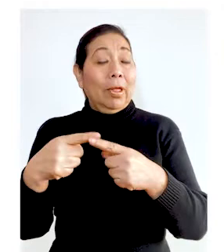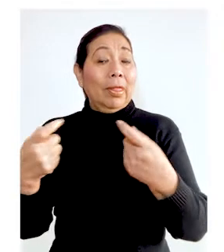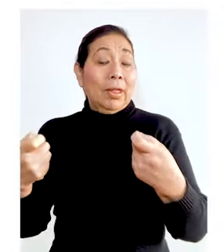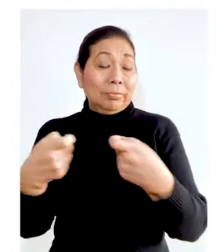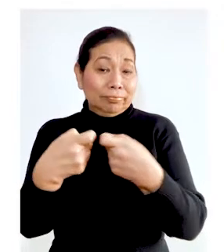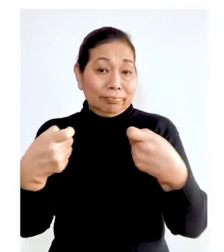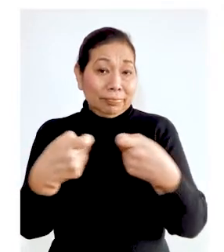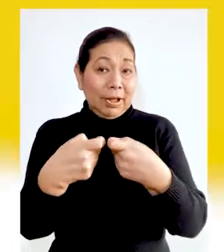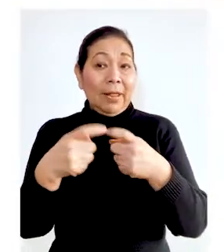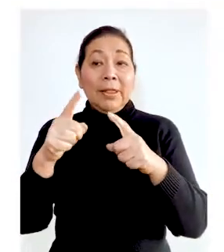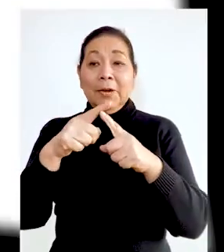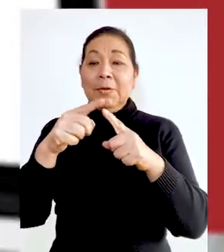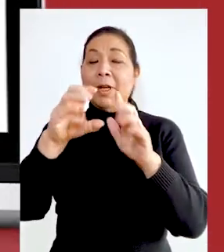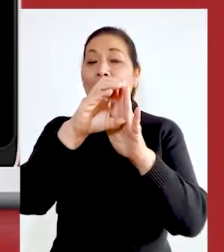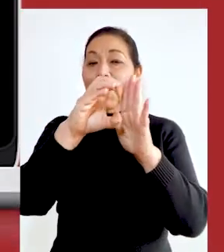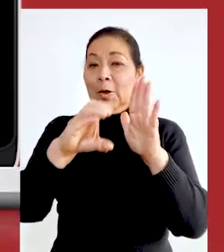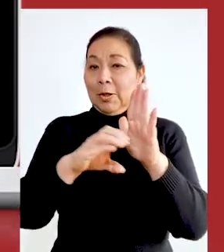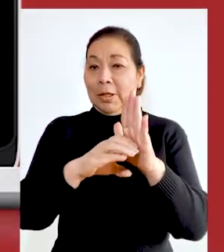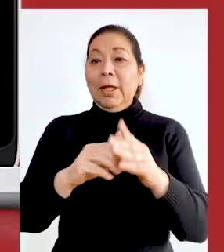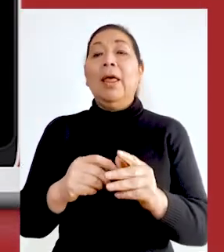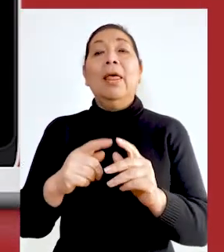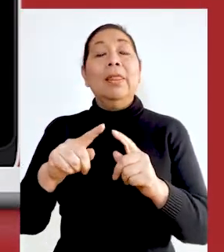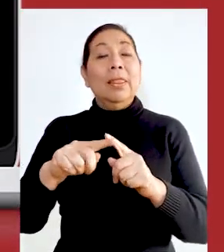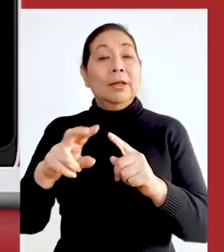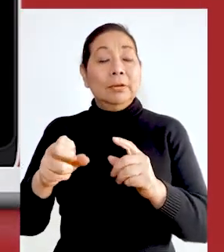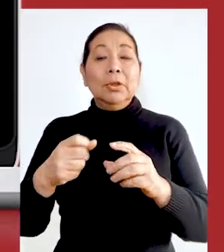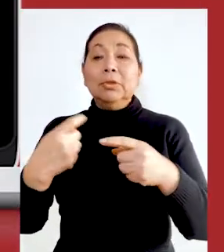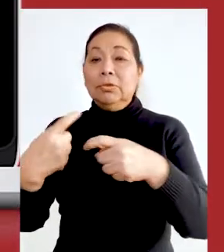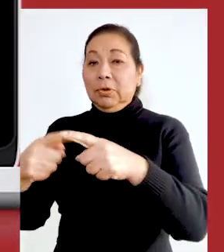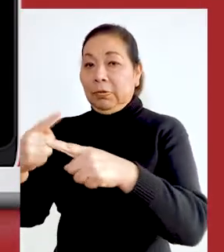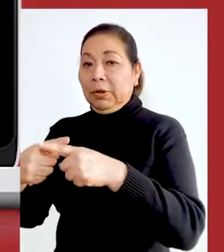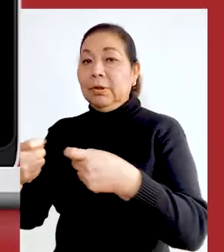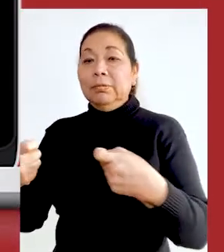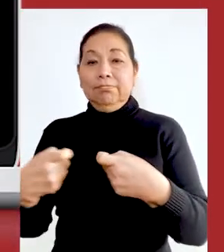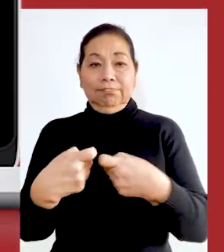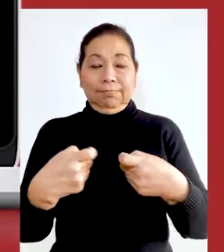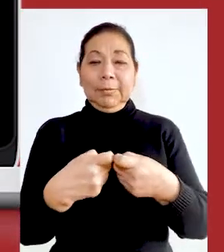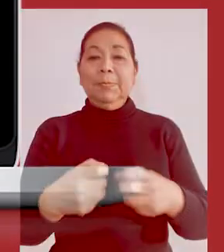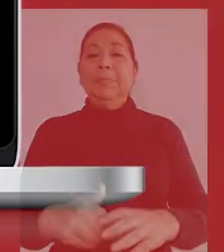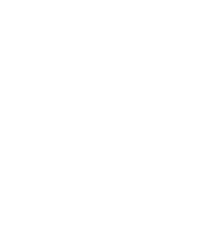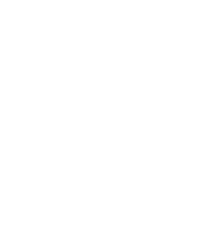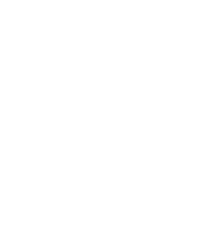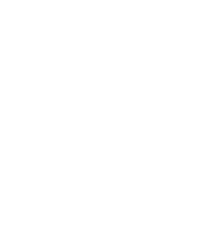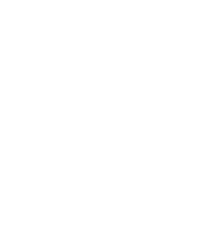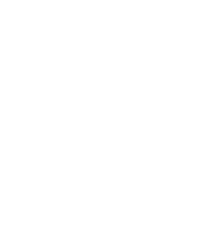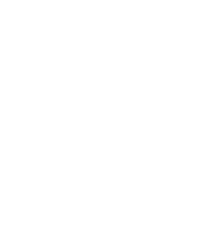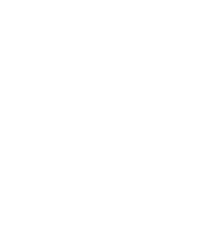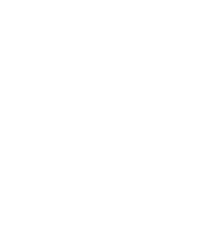través de nuestro canal digital Tribunal Constitucional TV y redes sociales.